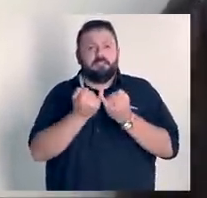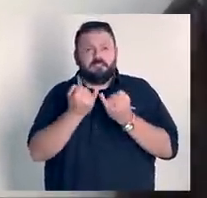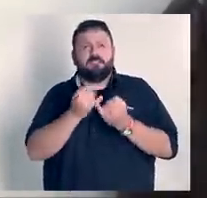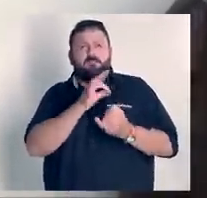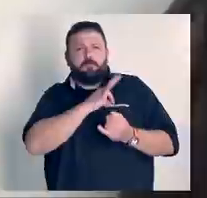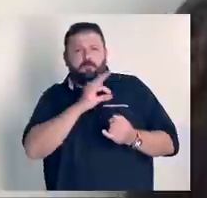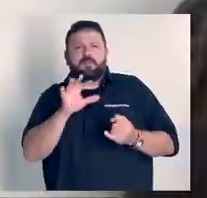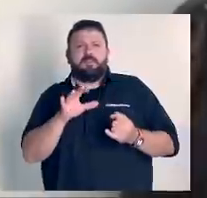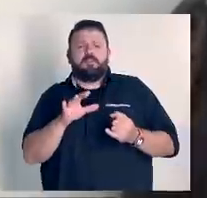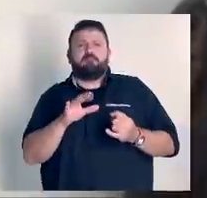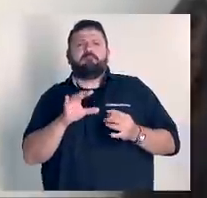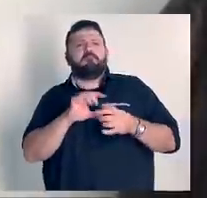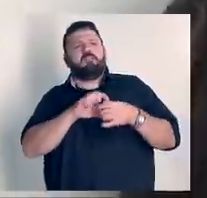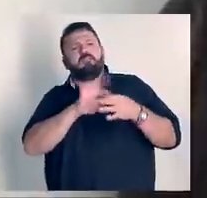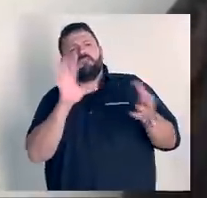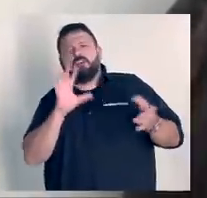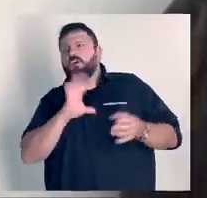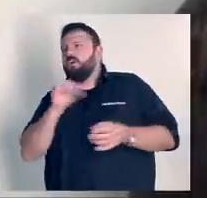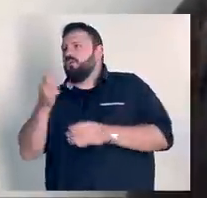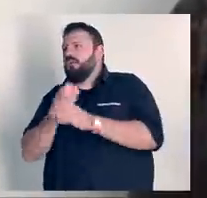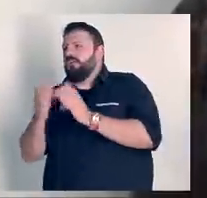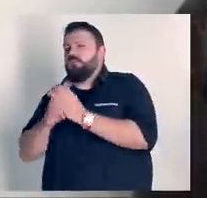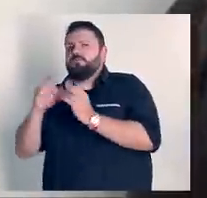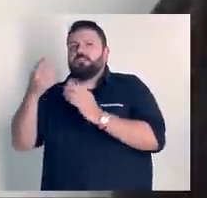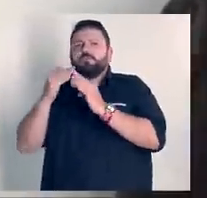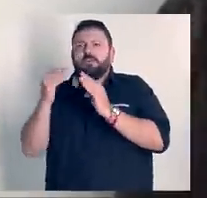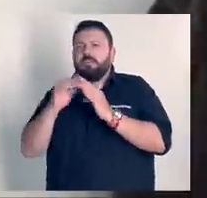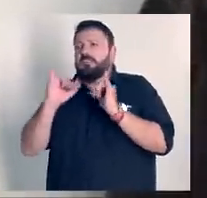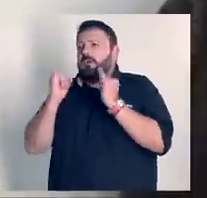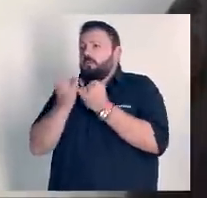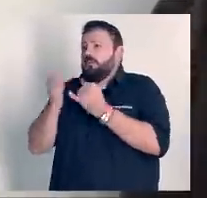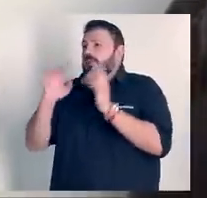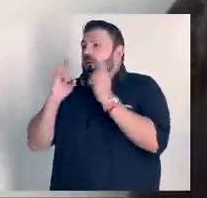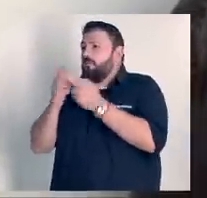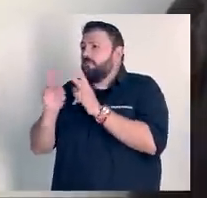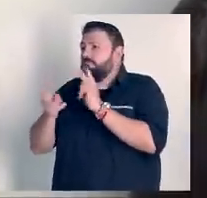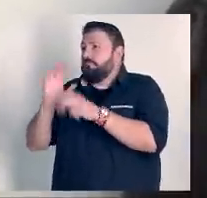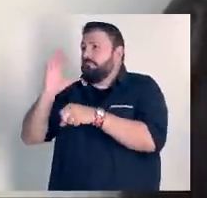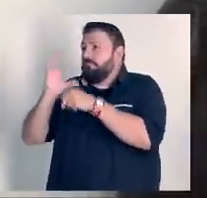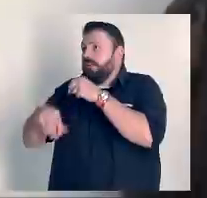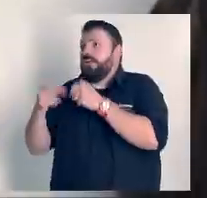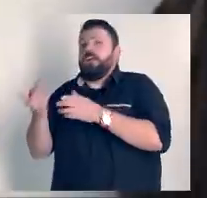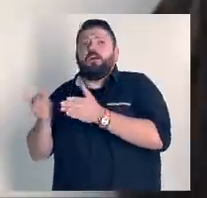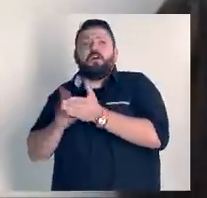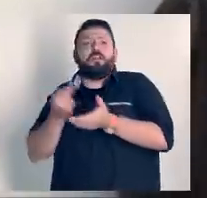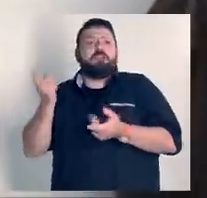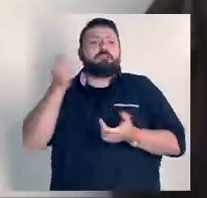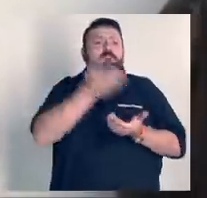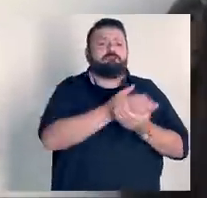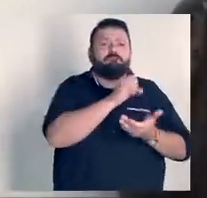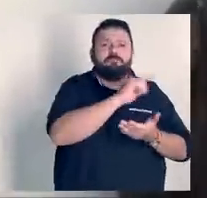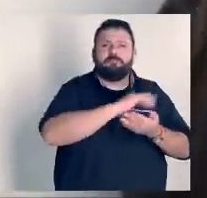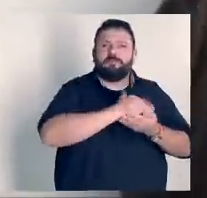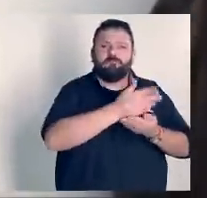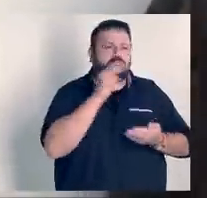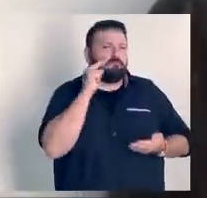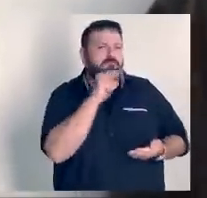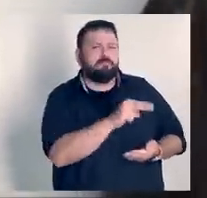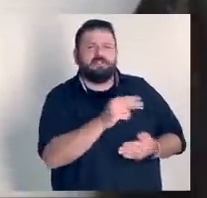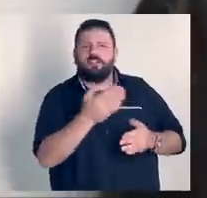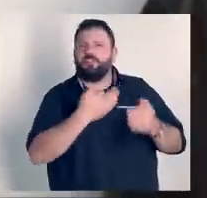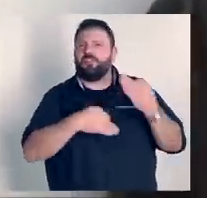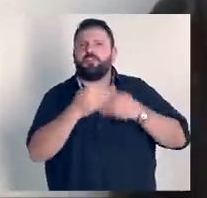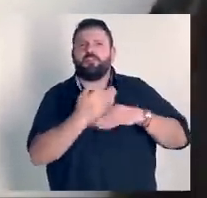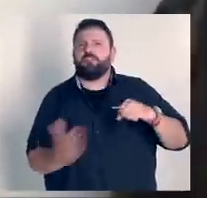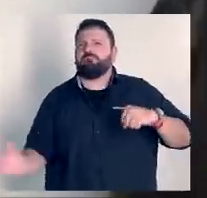desconectar, hacer alguna otra cosa, su propia junta, y obviamente volverse a conectar porque va a ser durante todo el día. Entonces es